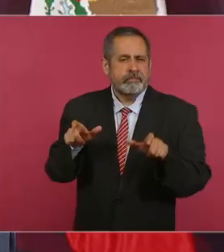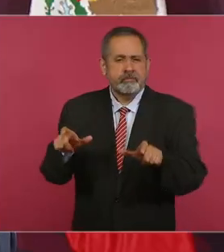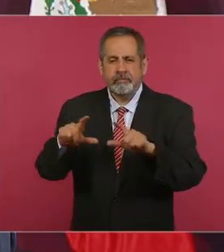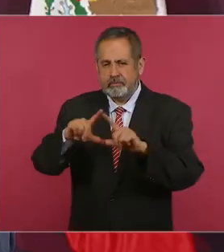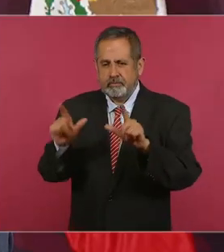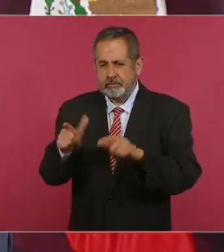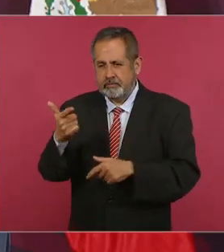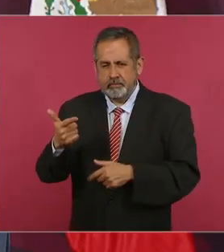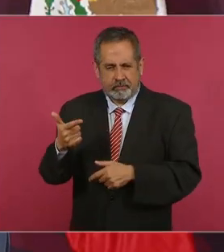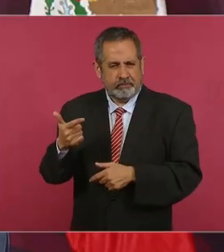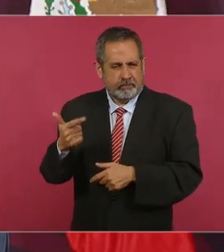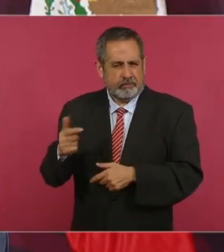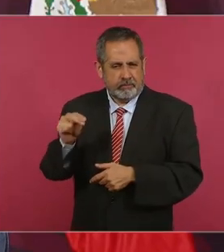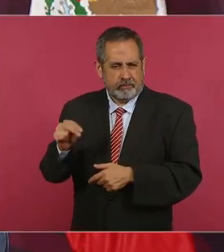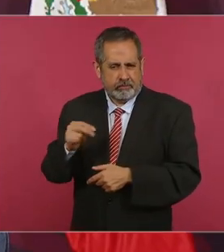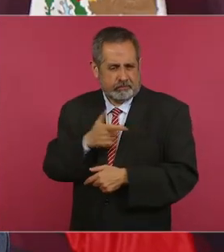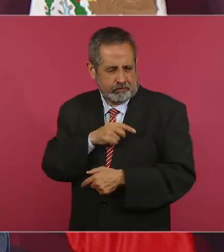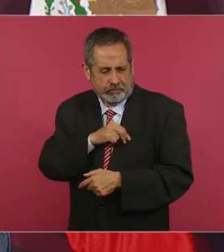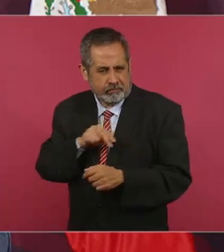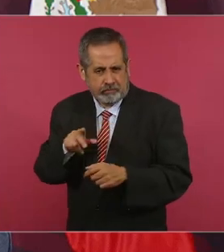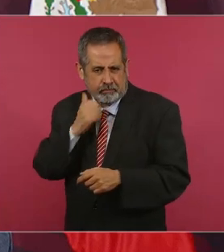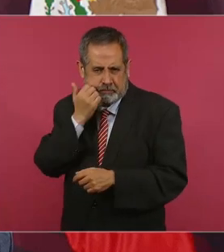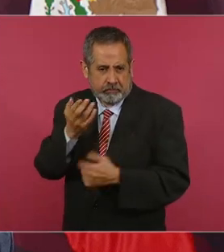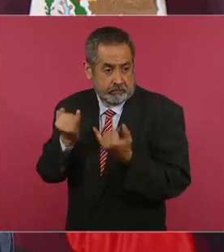Guardia Nacional.